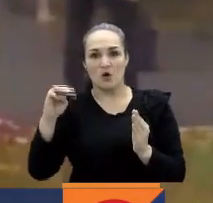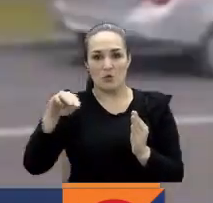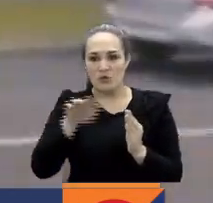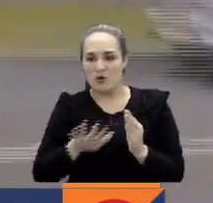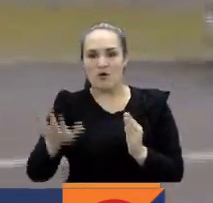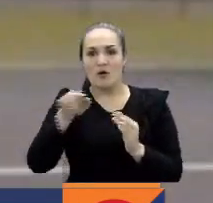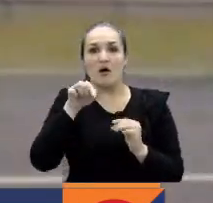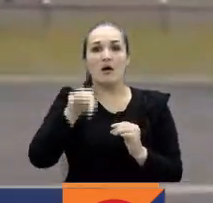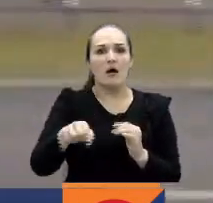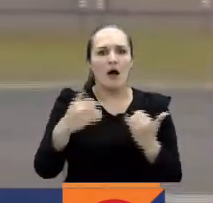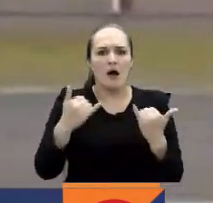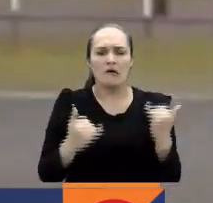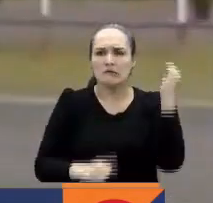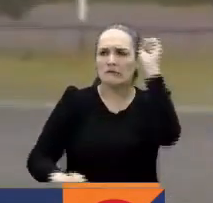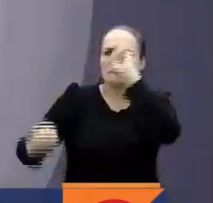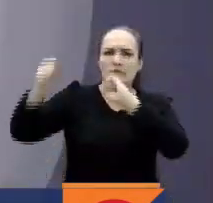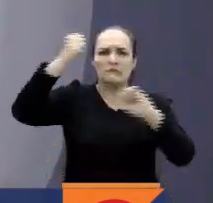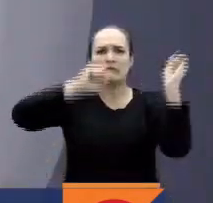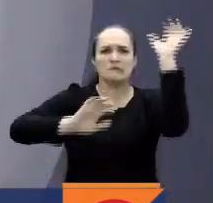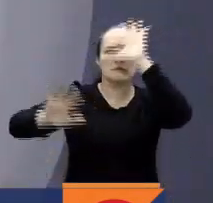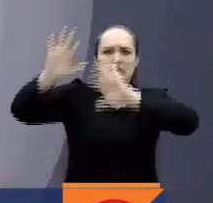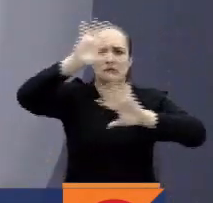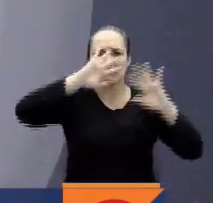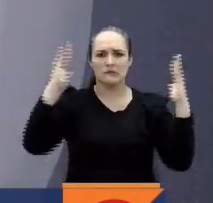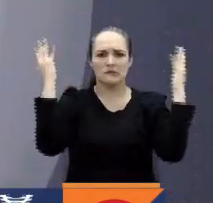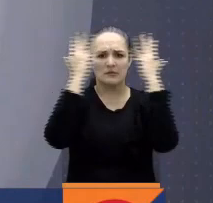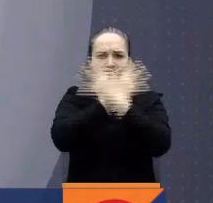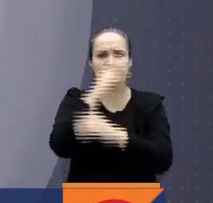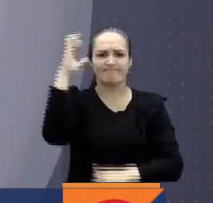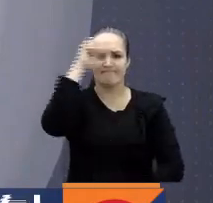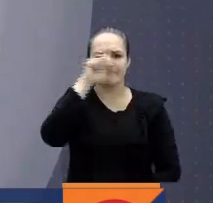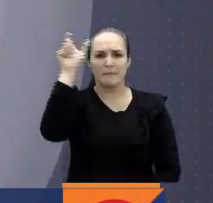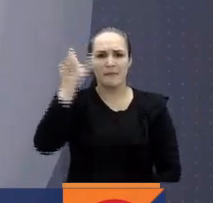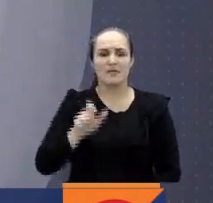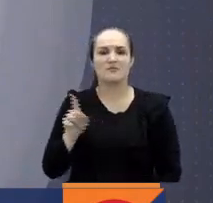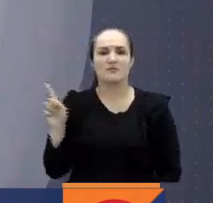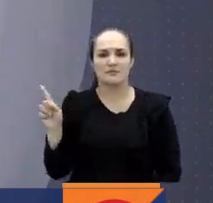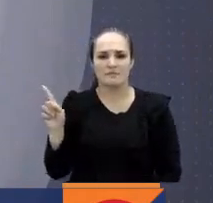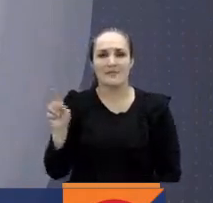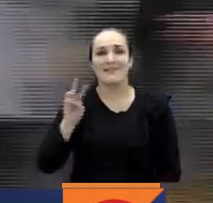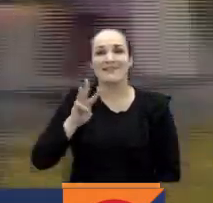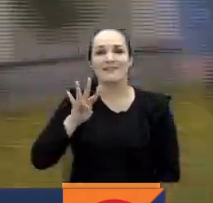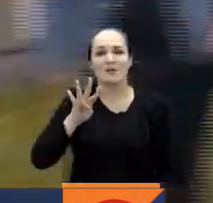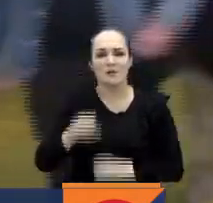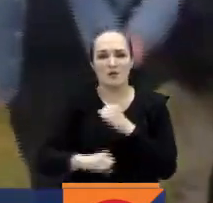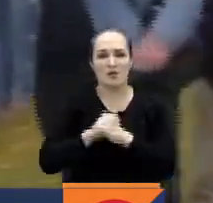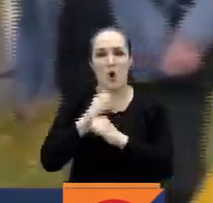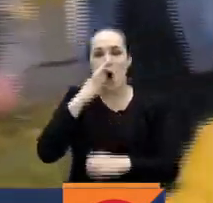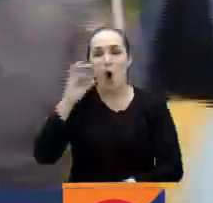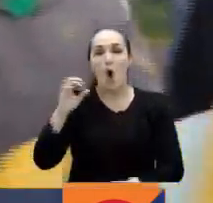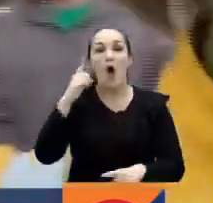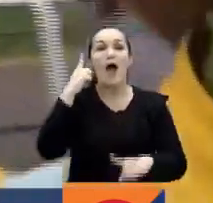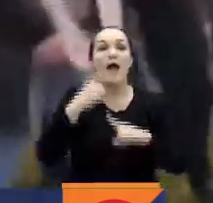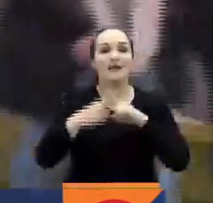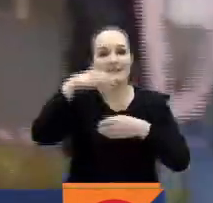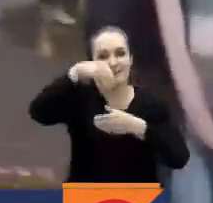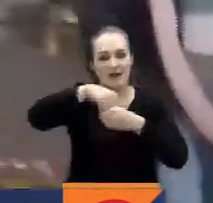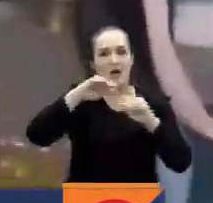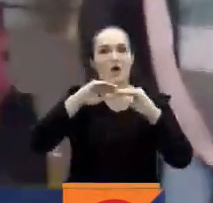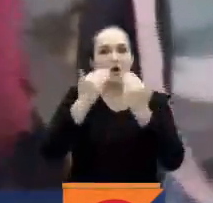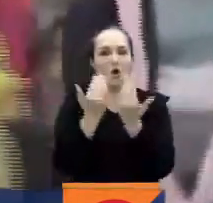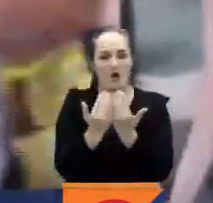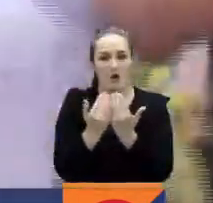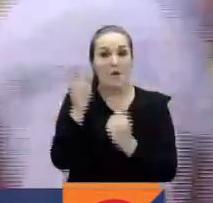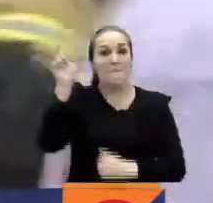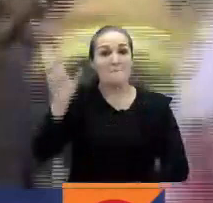posteriores de desconcierto y caos, se identificó a Artyom Kazantsev, de 34 años, exalumno del lugar y registrado como